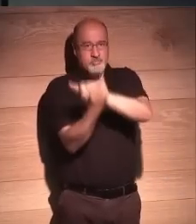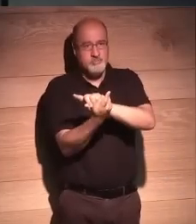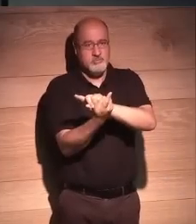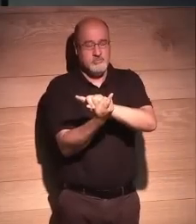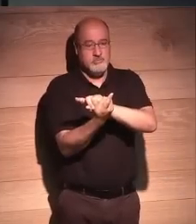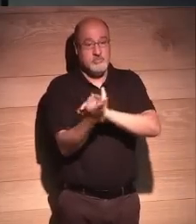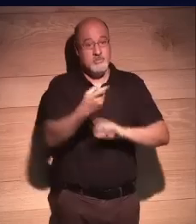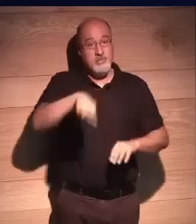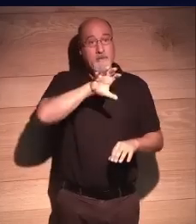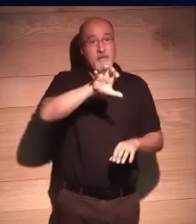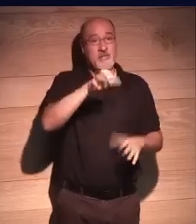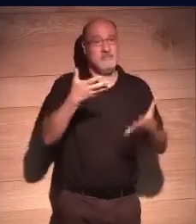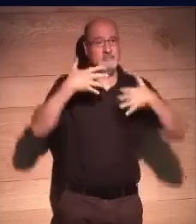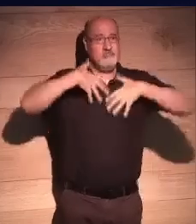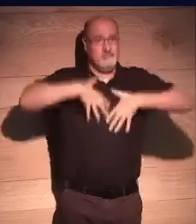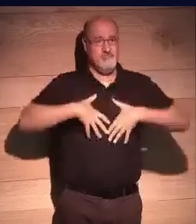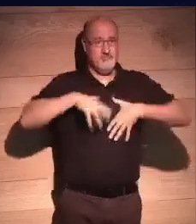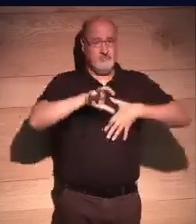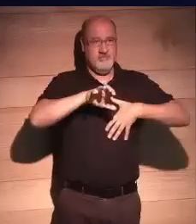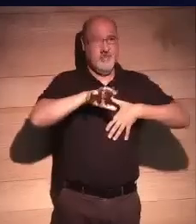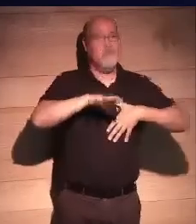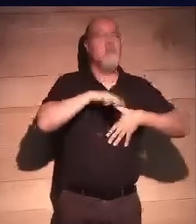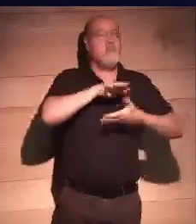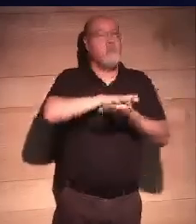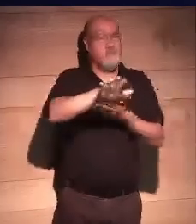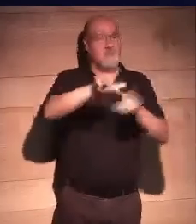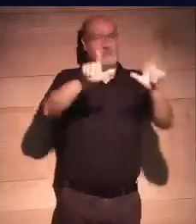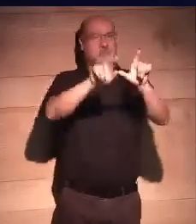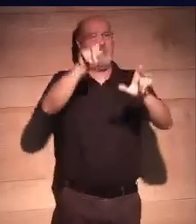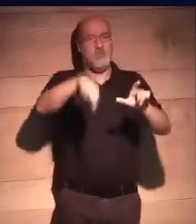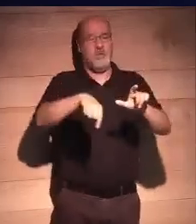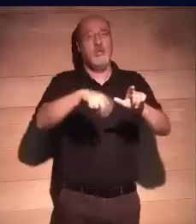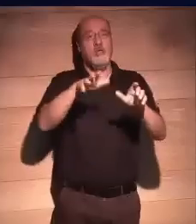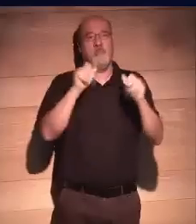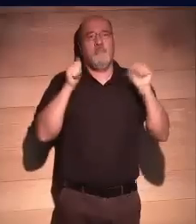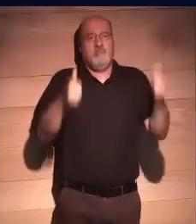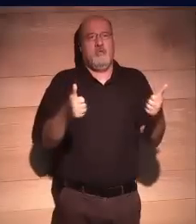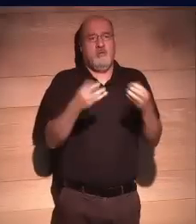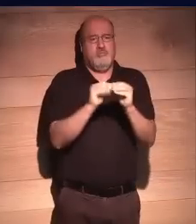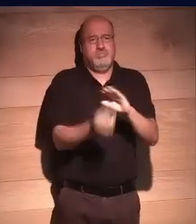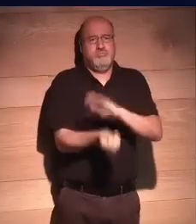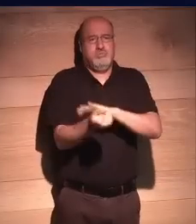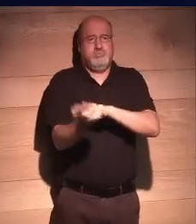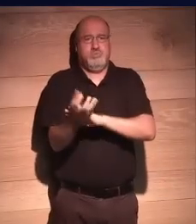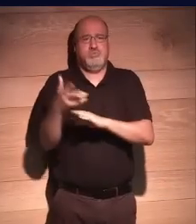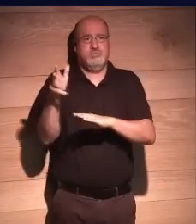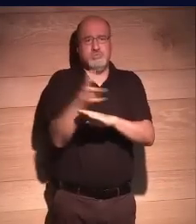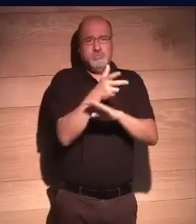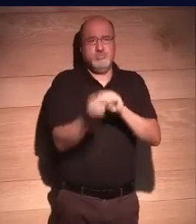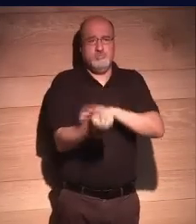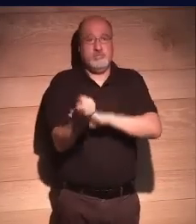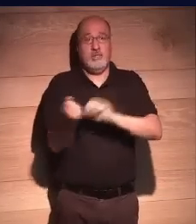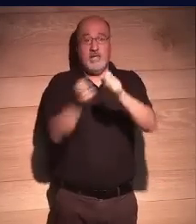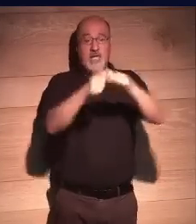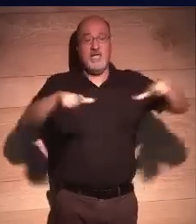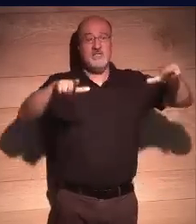estaba experimentando el país llegaba hasta, digamos, aquellas producciones más tradicionales como el Estudio 1, por